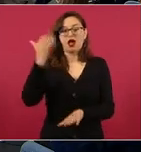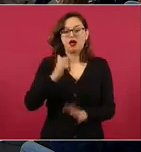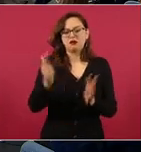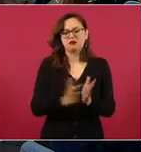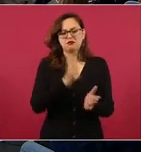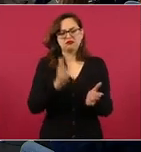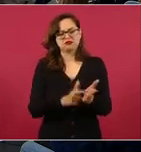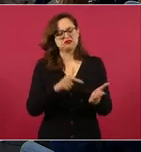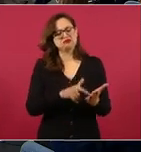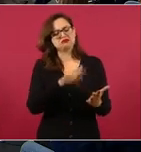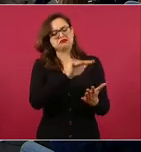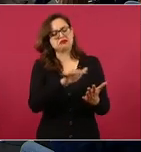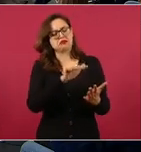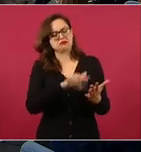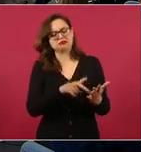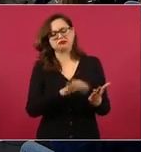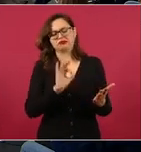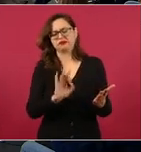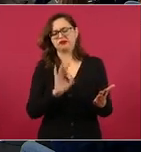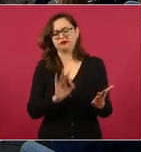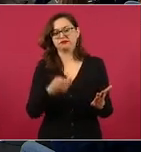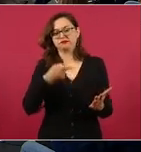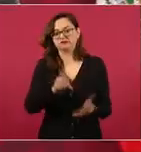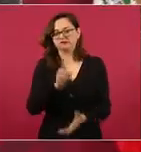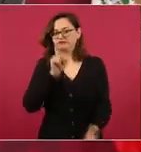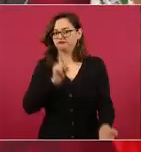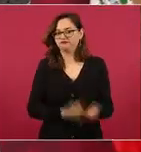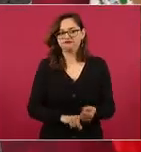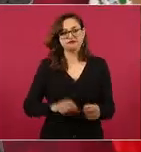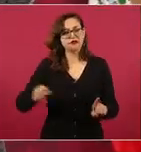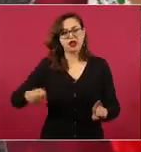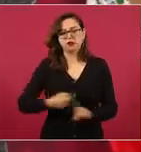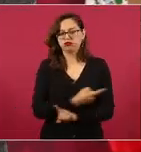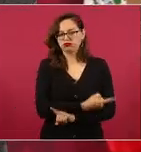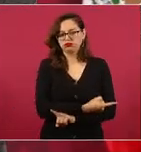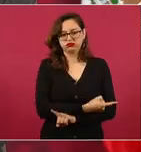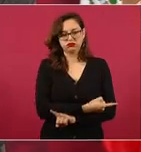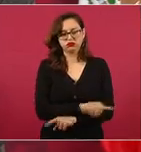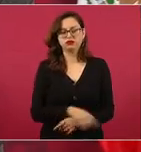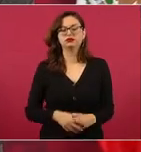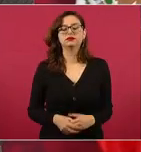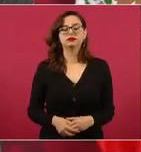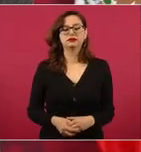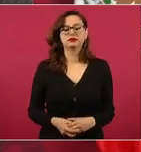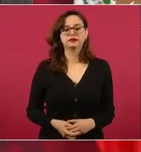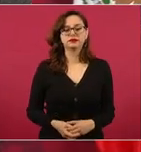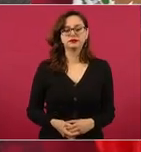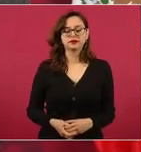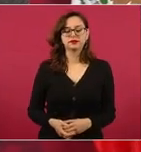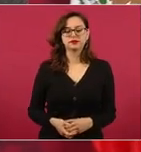La Constitución decía una cosa y se hacía otra.